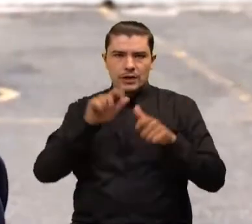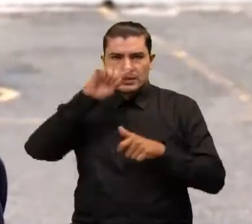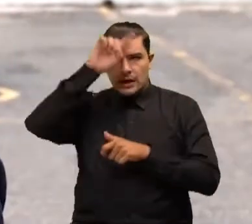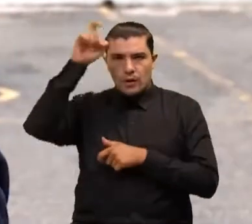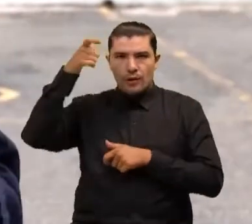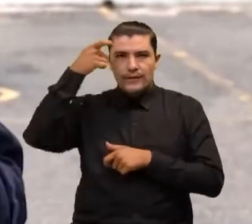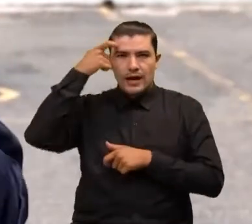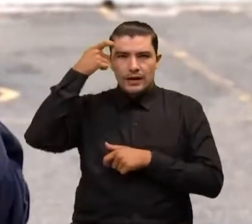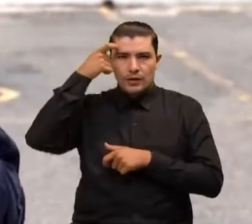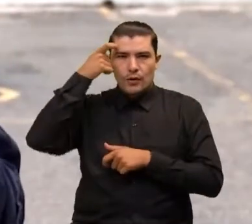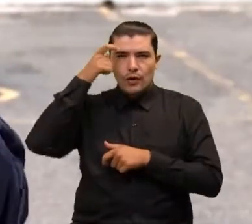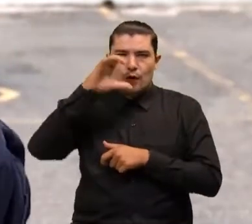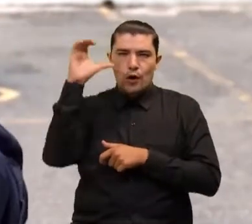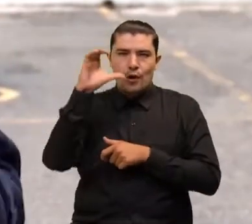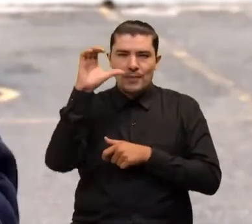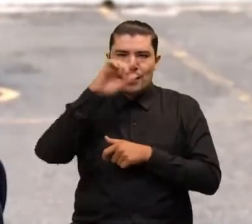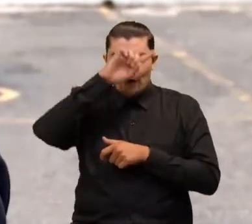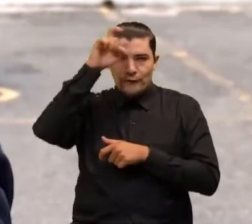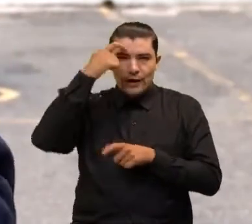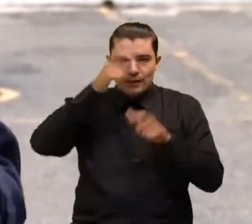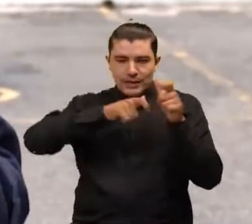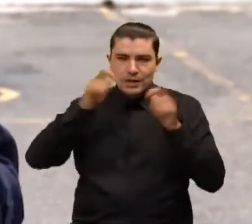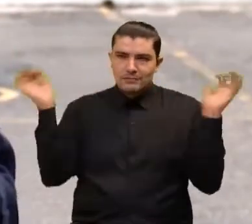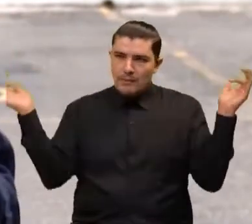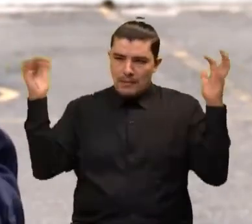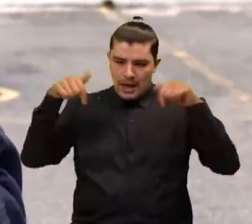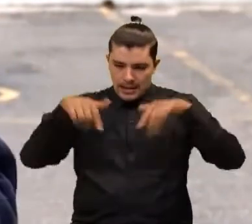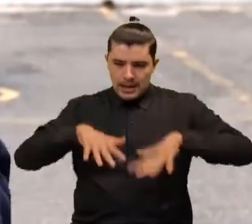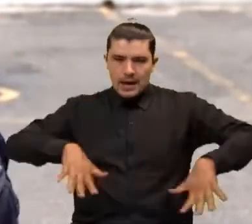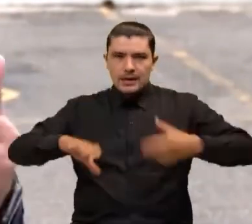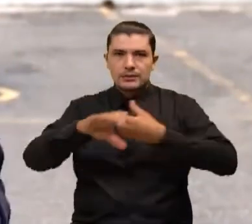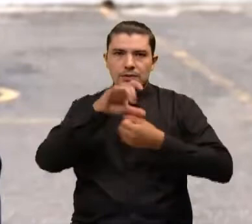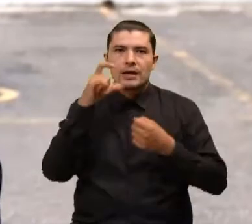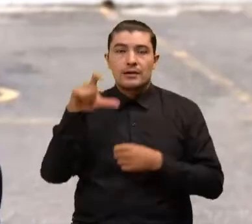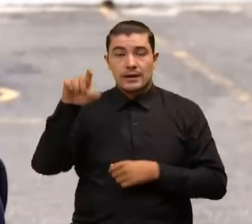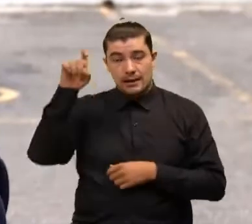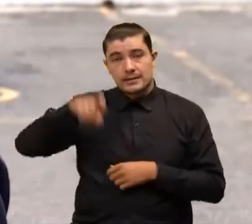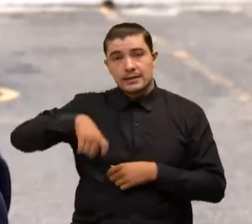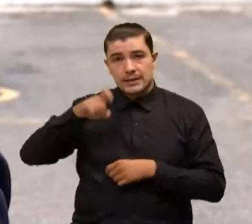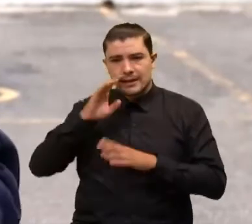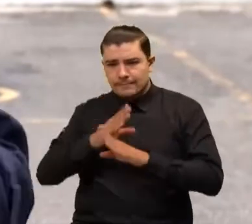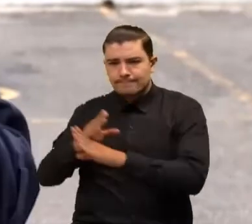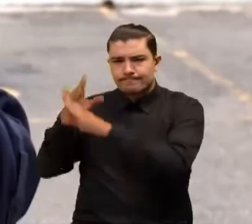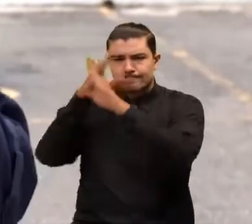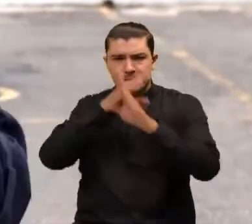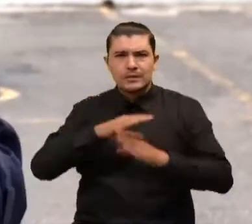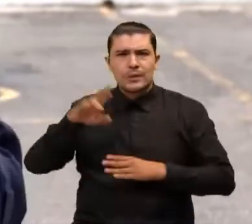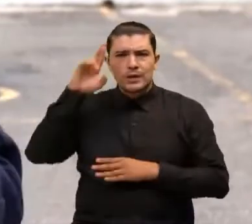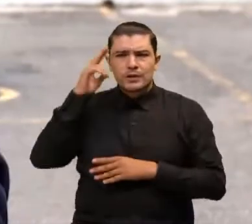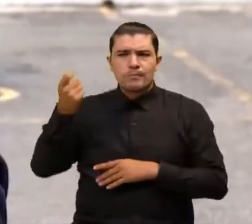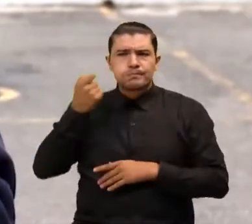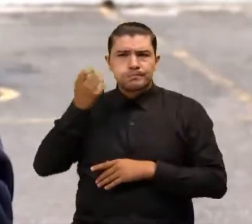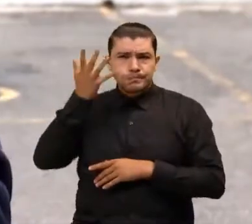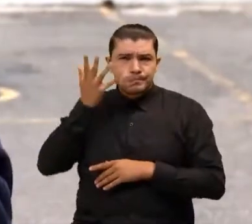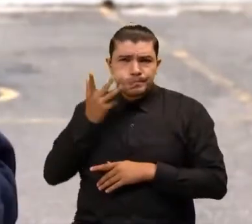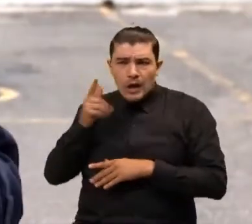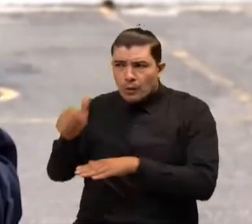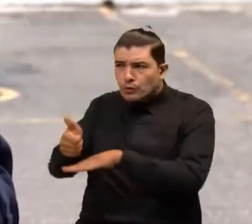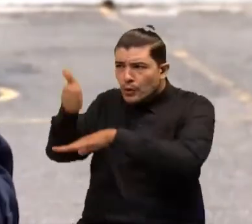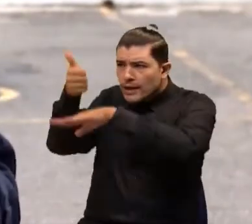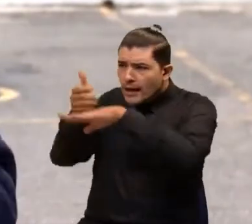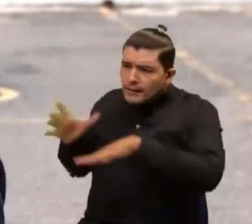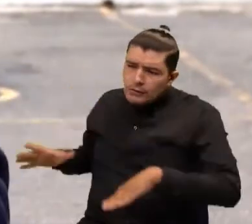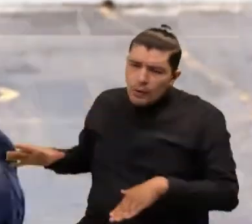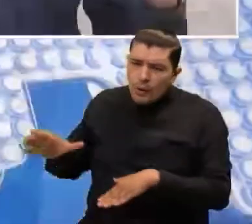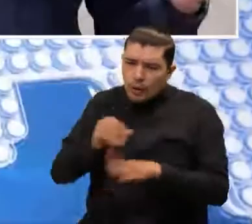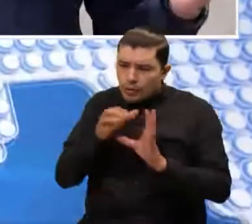de esa envergadura, pues necesita de toda la seguridad. Y es lo que hemos venido trabajando los últimos días con todas las autoridades y